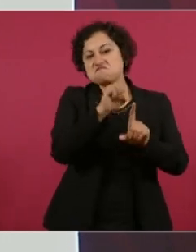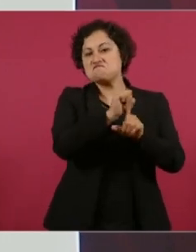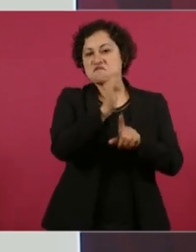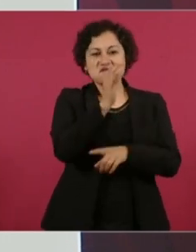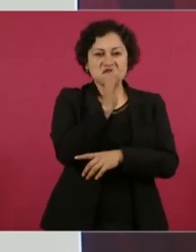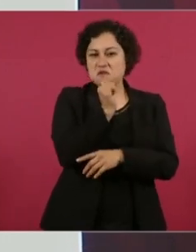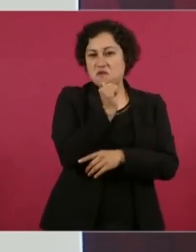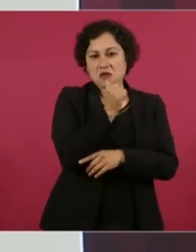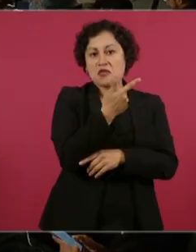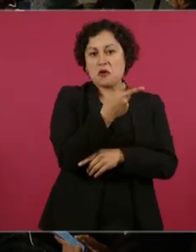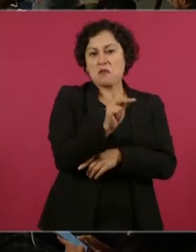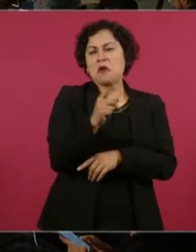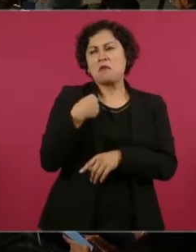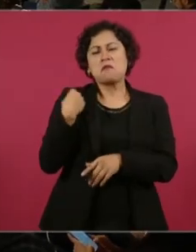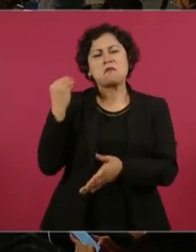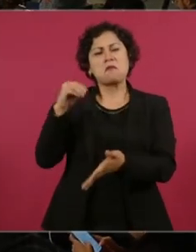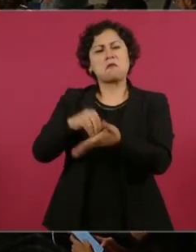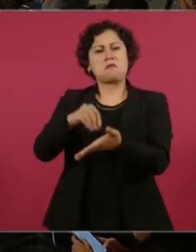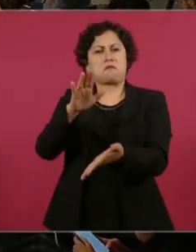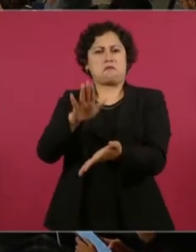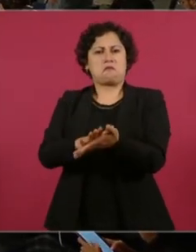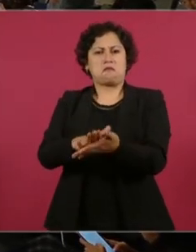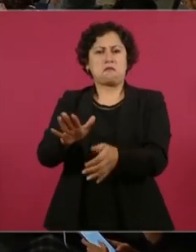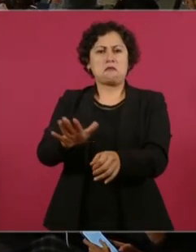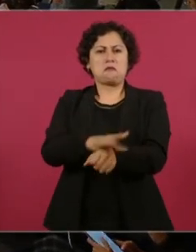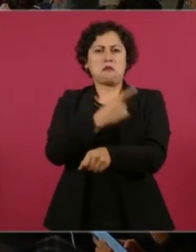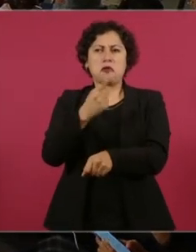por eso la reforma electoral,